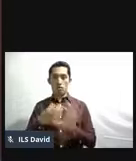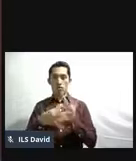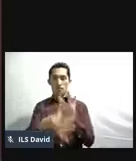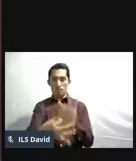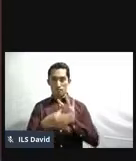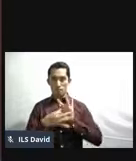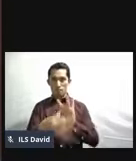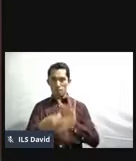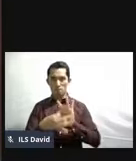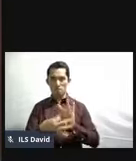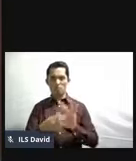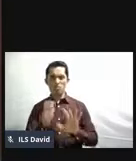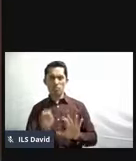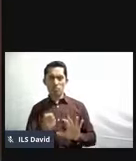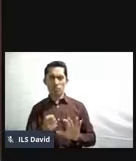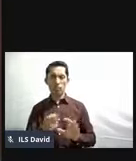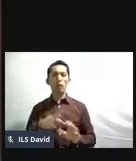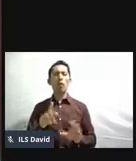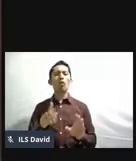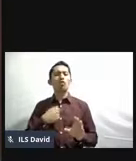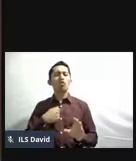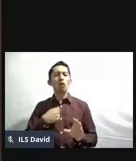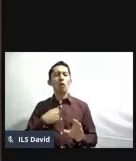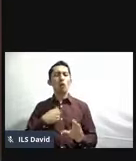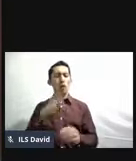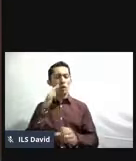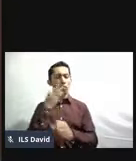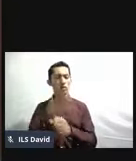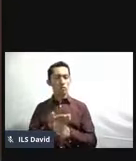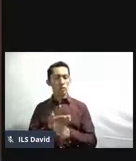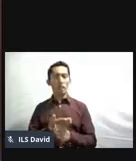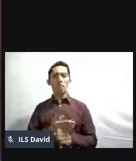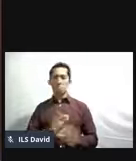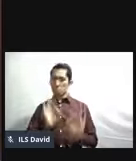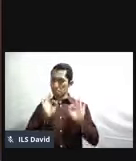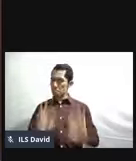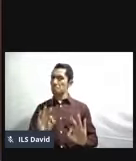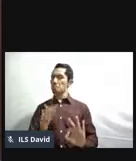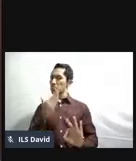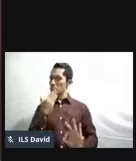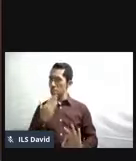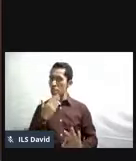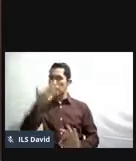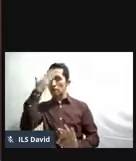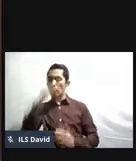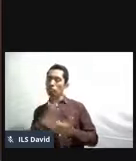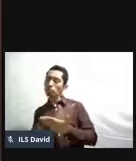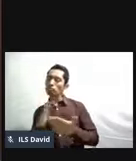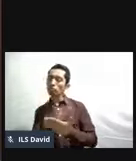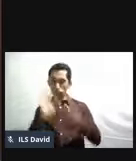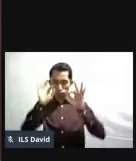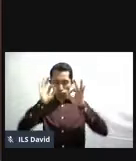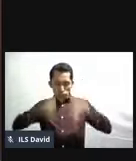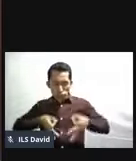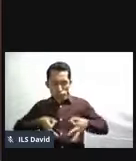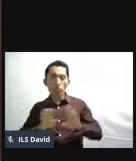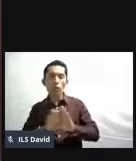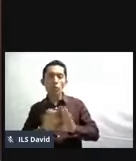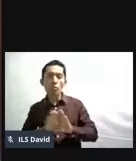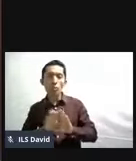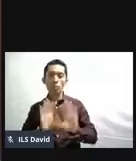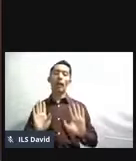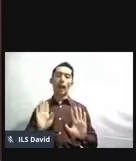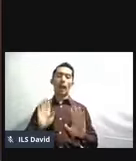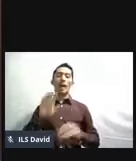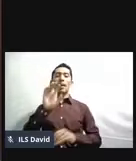o valorando si tengo este valor como de manera personal? La ética del cuidado.